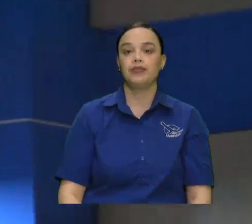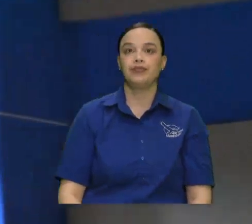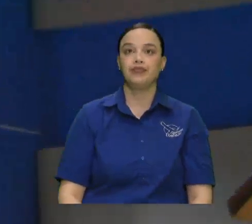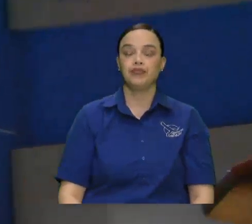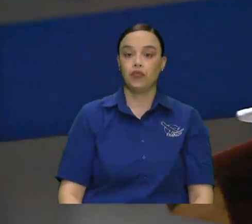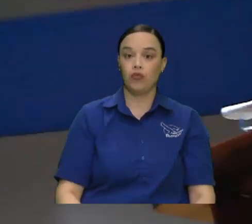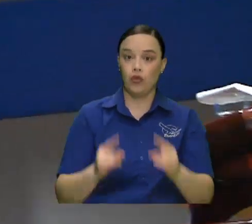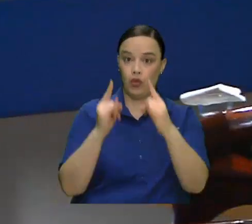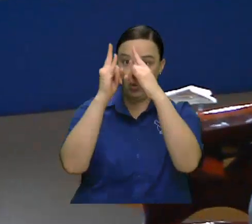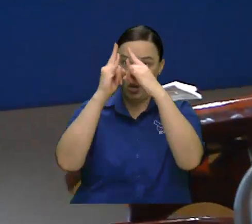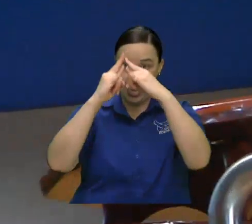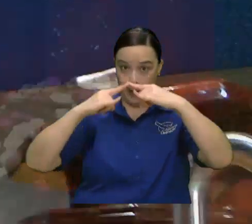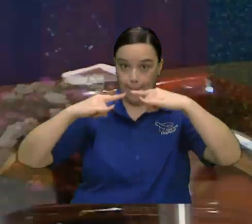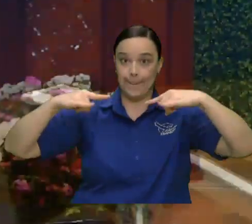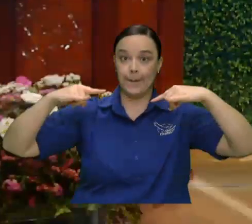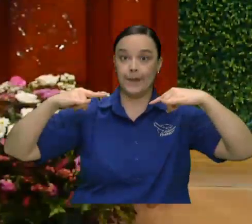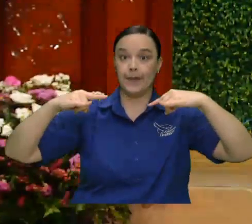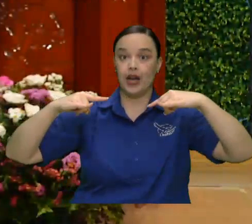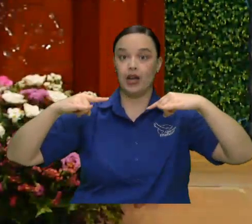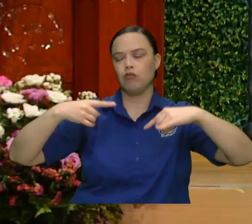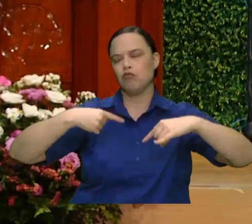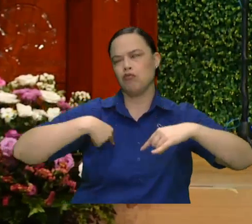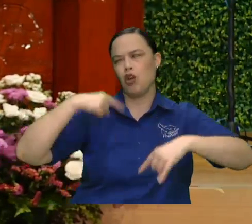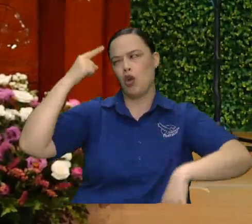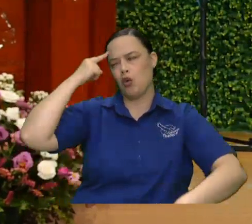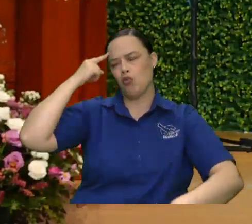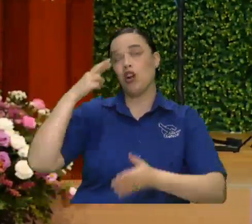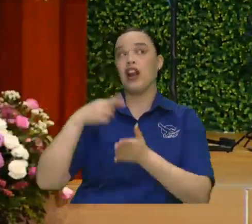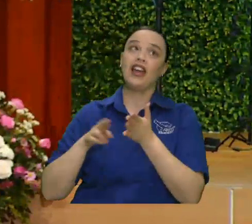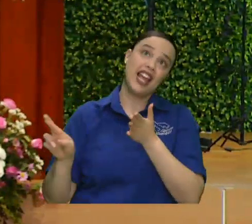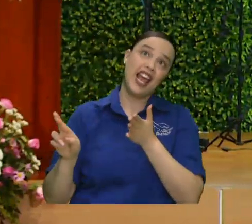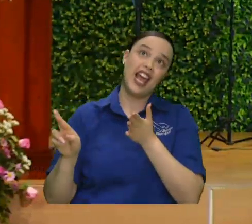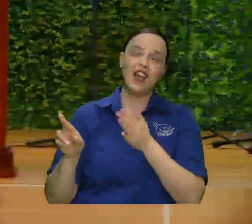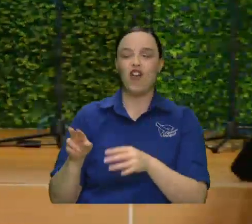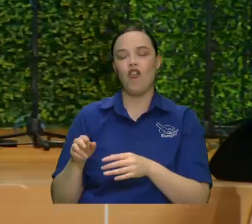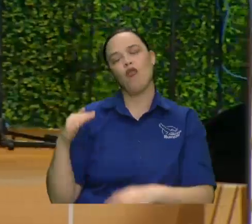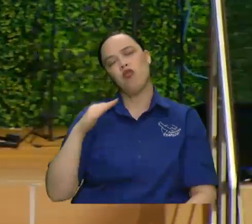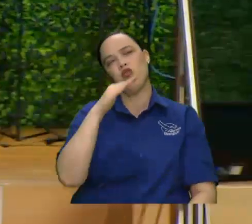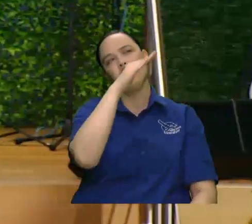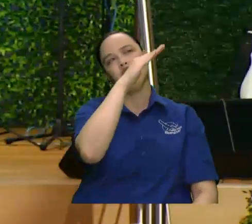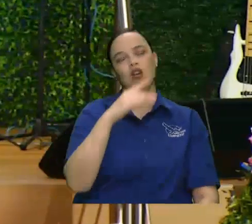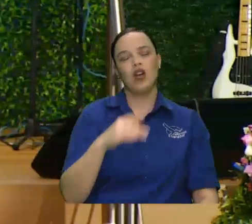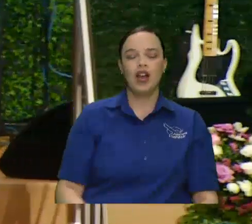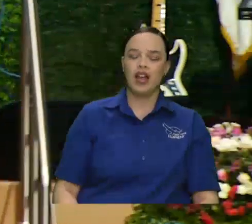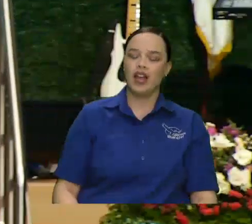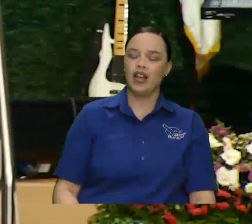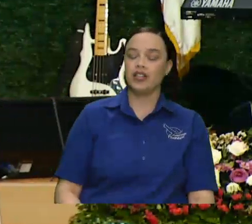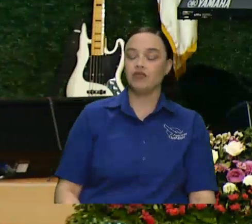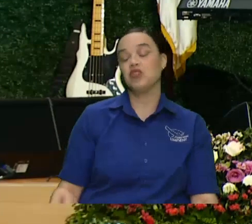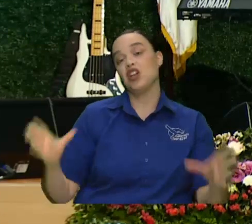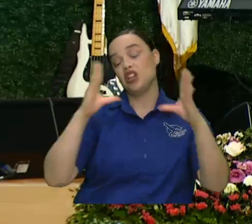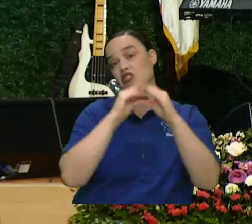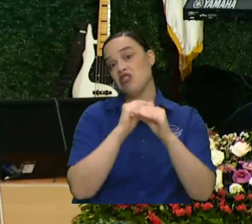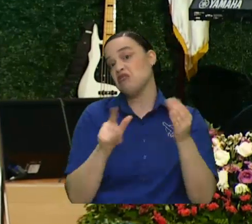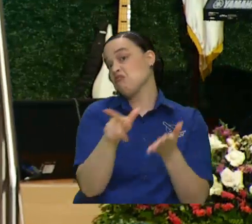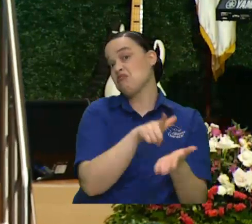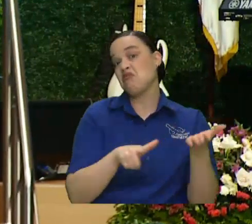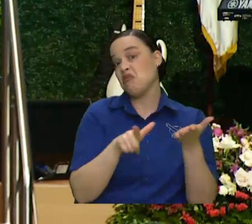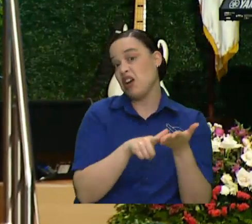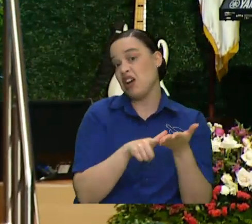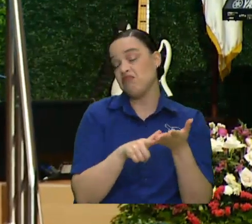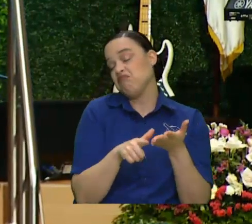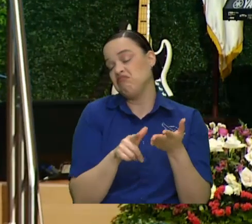mi caso cuando alguien sea campario piensa en un retiro pienso que nos vamos a ir a pasear que hay que pasar la noche en un lugar que vamos a hacer una fogata quizás